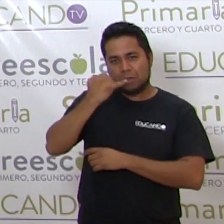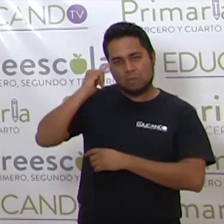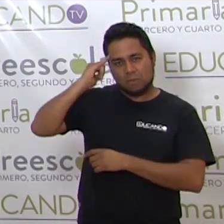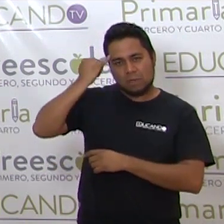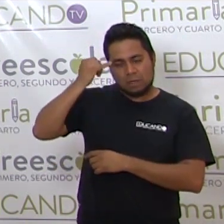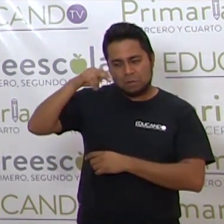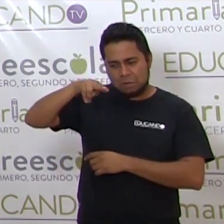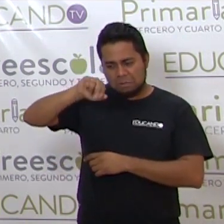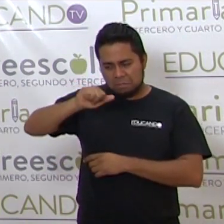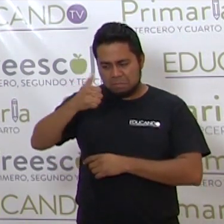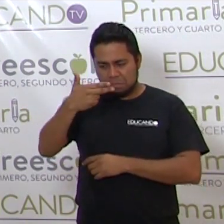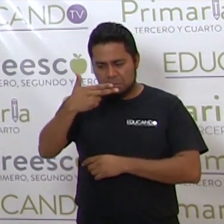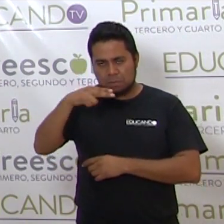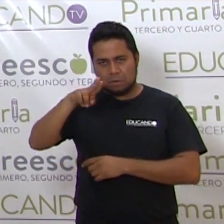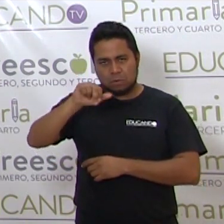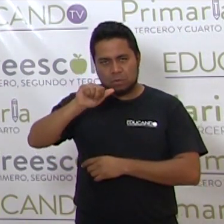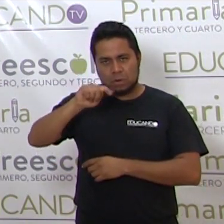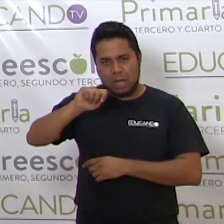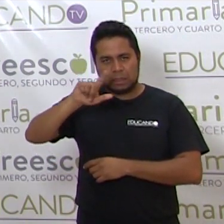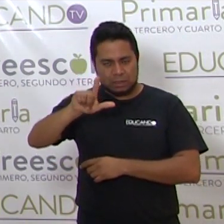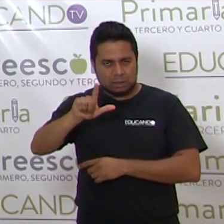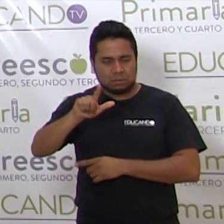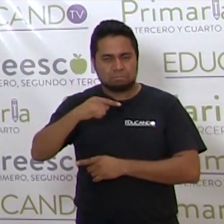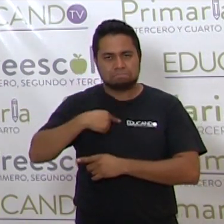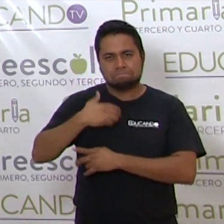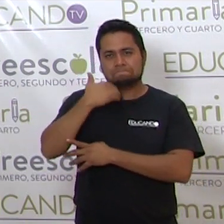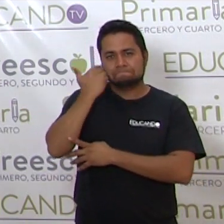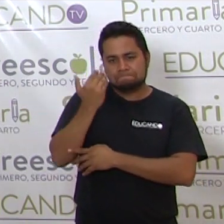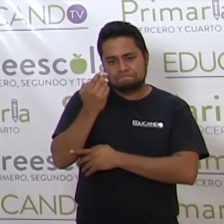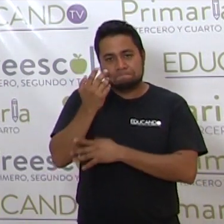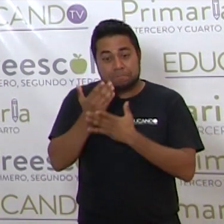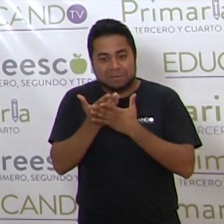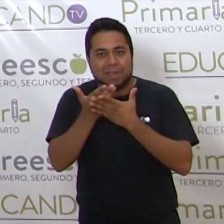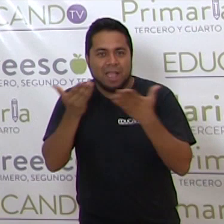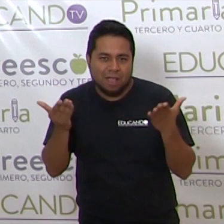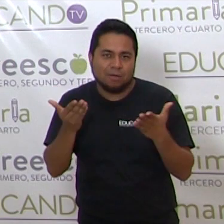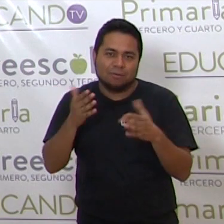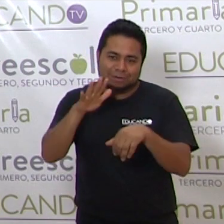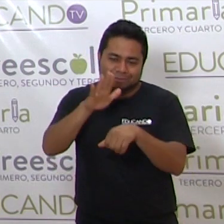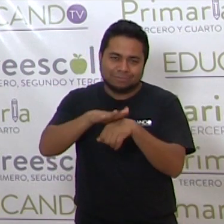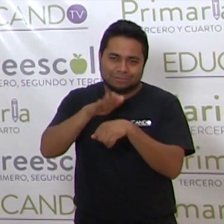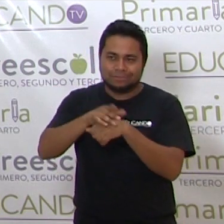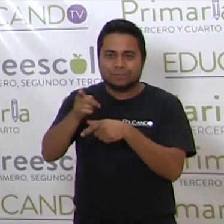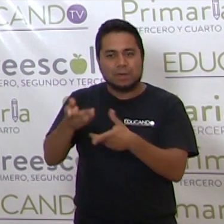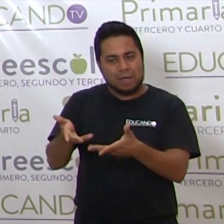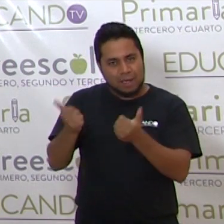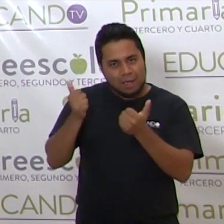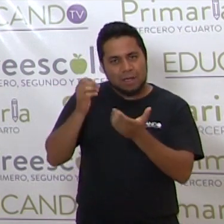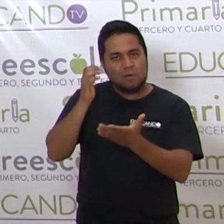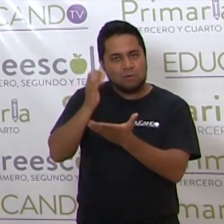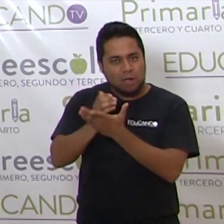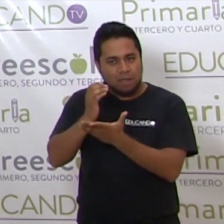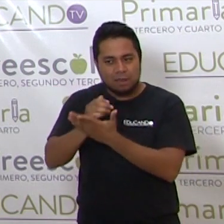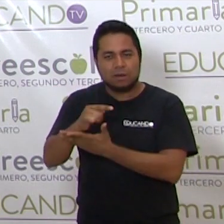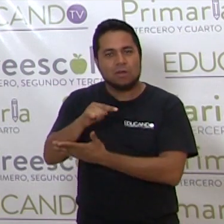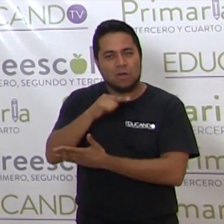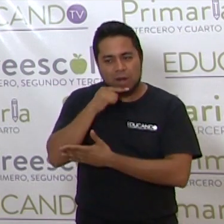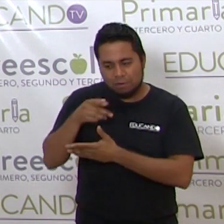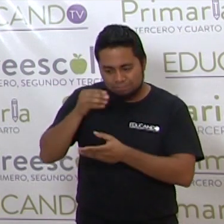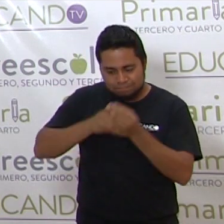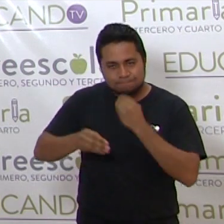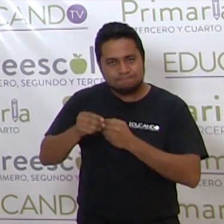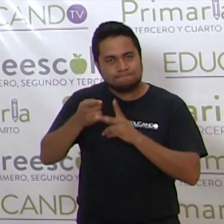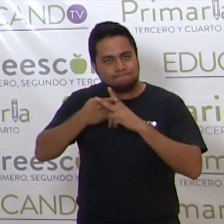y bueno sugiero que este sea el momento para que ustedes saquen sus útiles escolares y